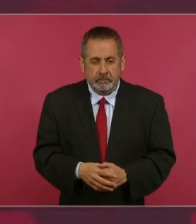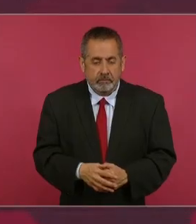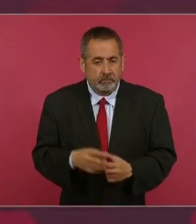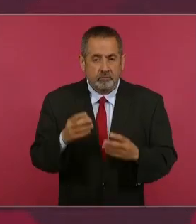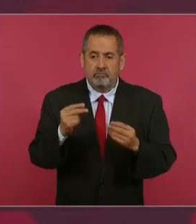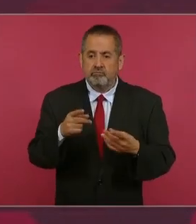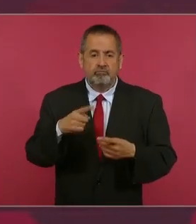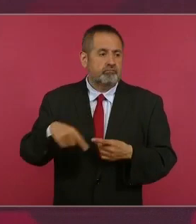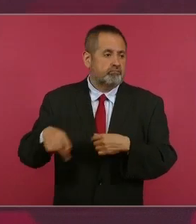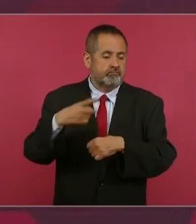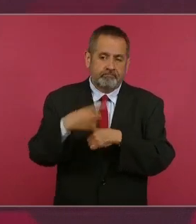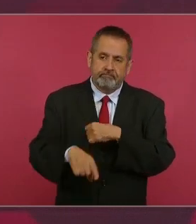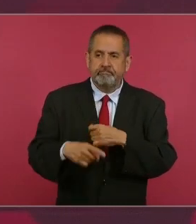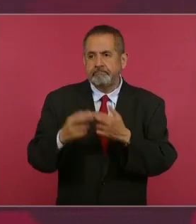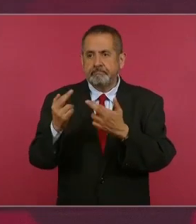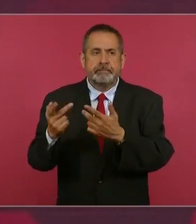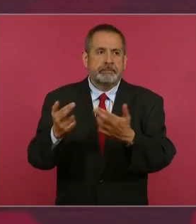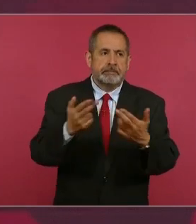muchos daños materiales,